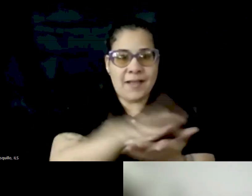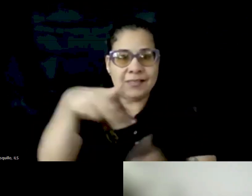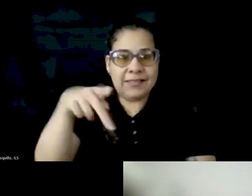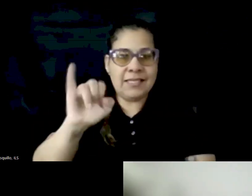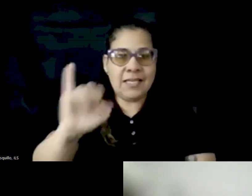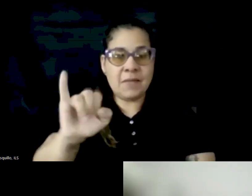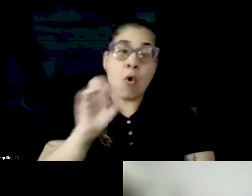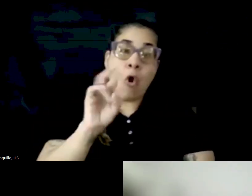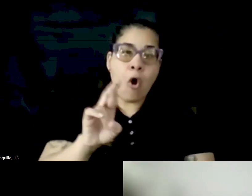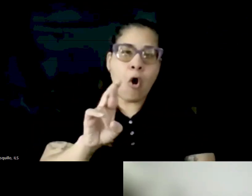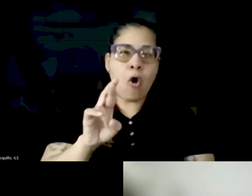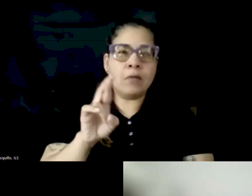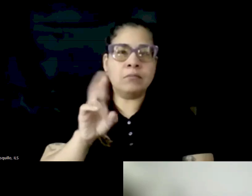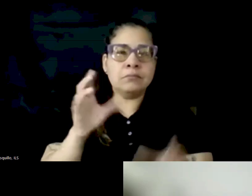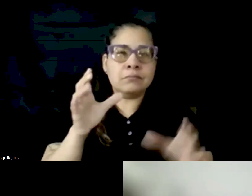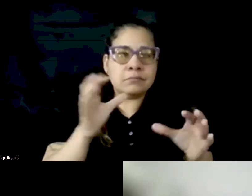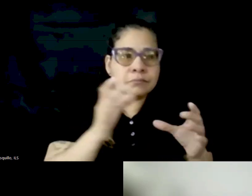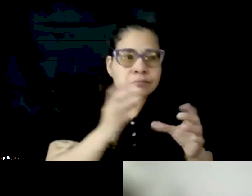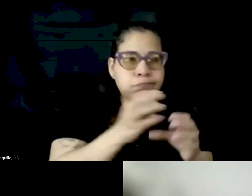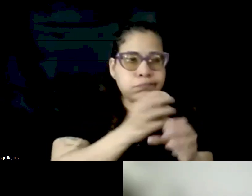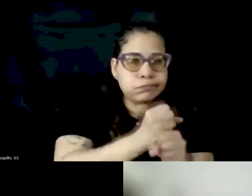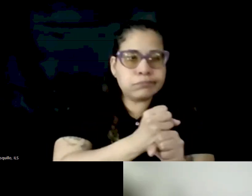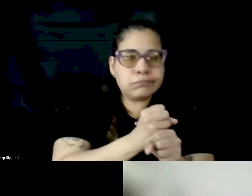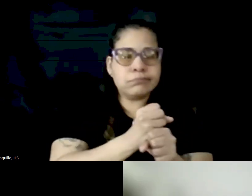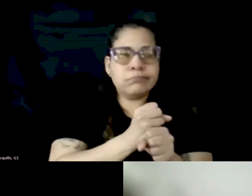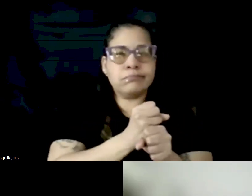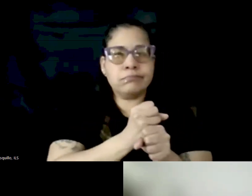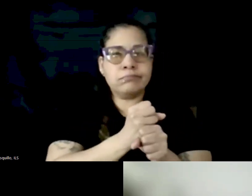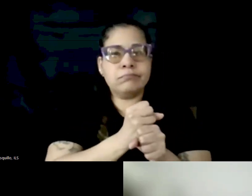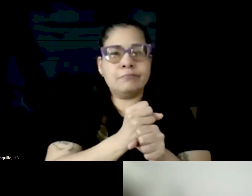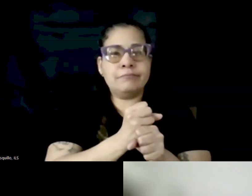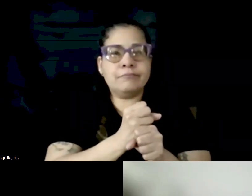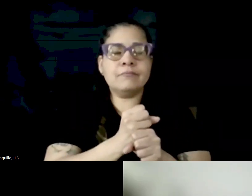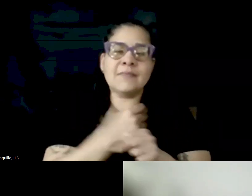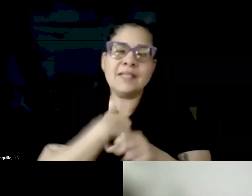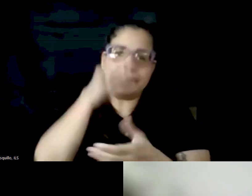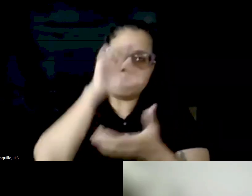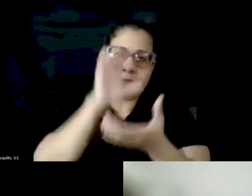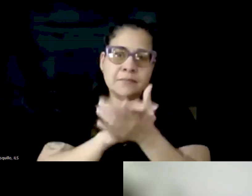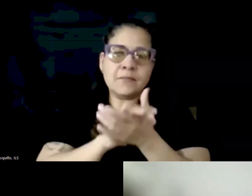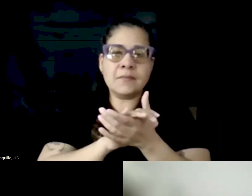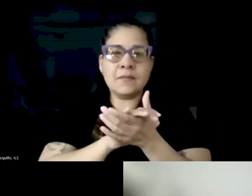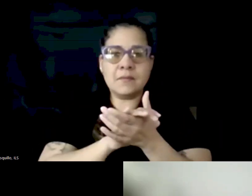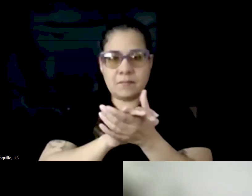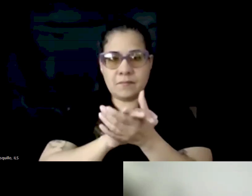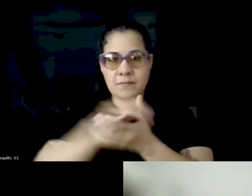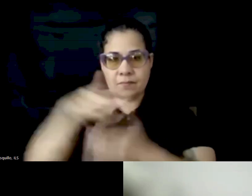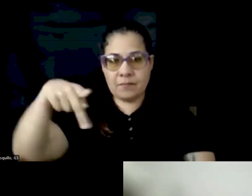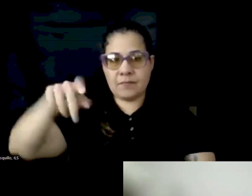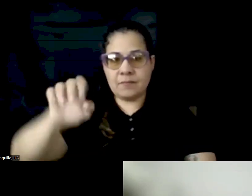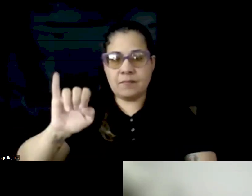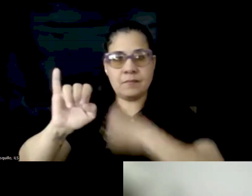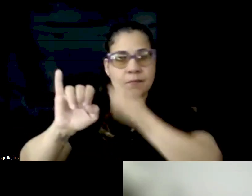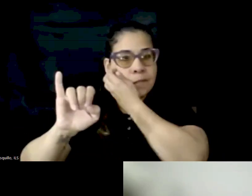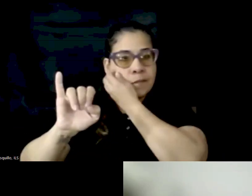reducida de lo que se está diciendo. Así que sí, yo creo que el PEI siempre ha sido